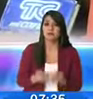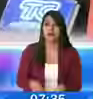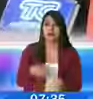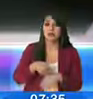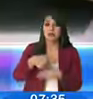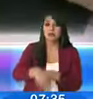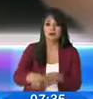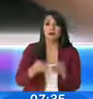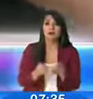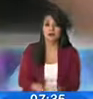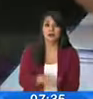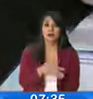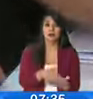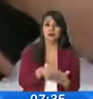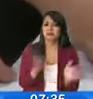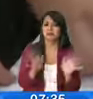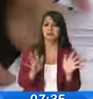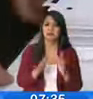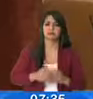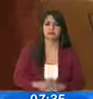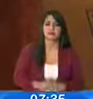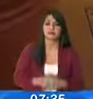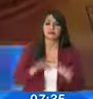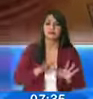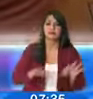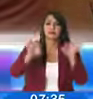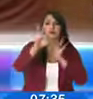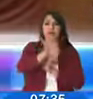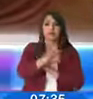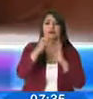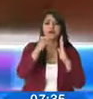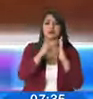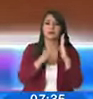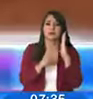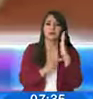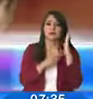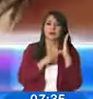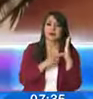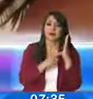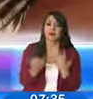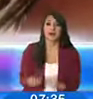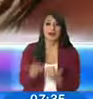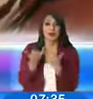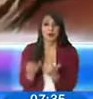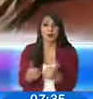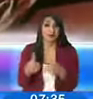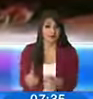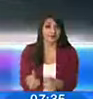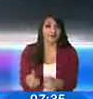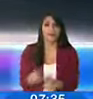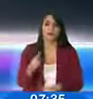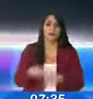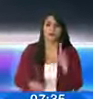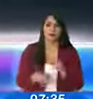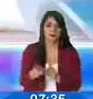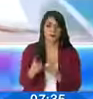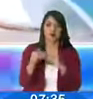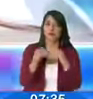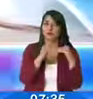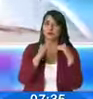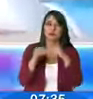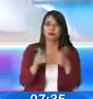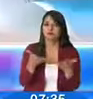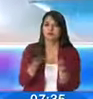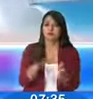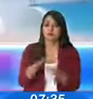en absoluto. Añaden que incluso se debería cambiar las reglas del juego, porque las que rigen no serían las adecuadas y las más democráticas